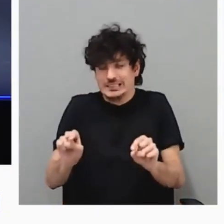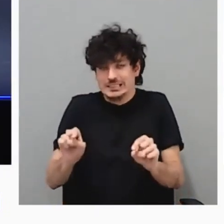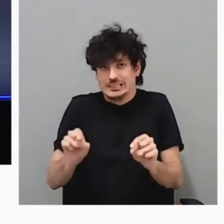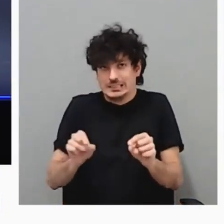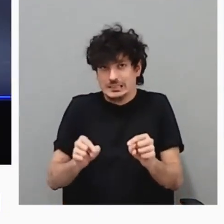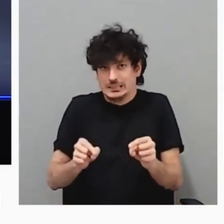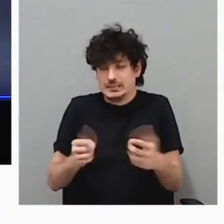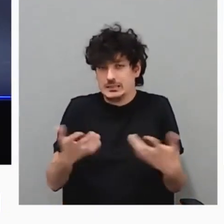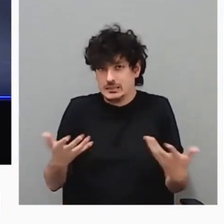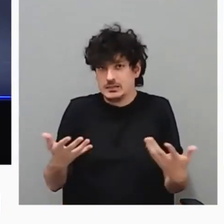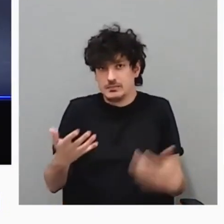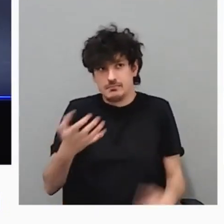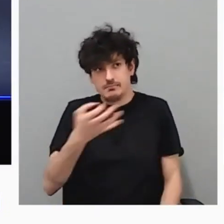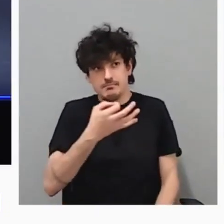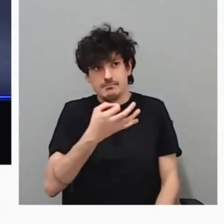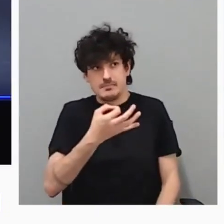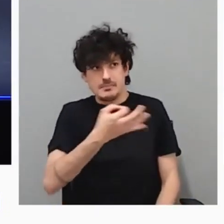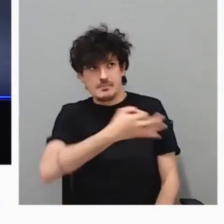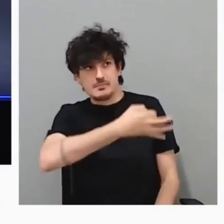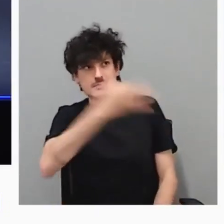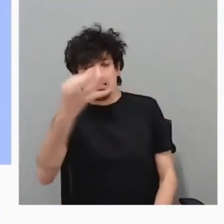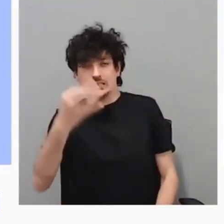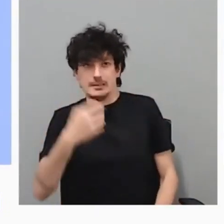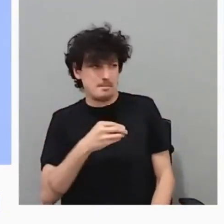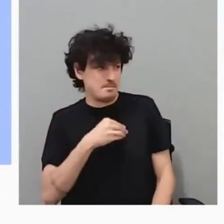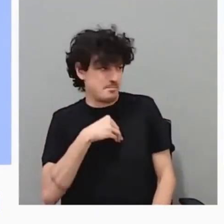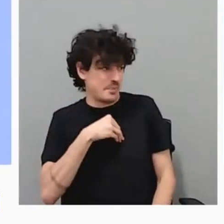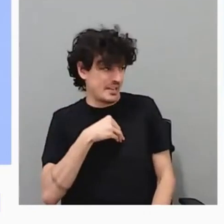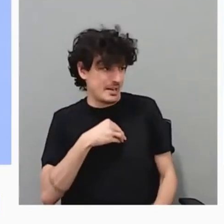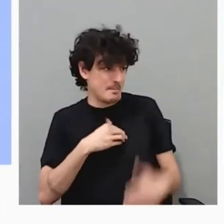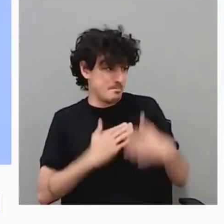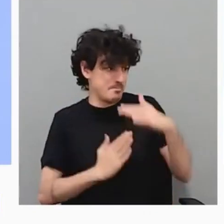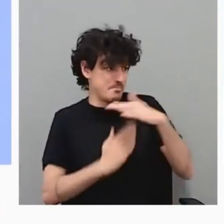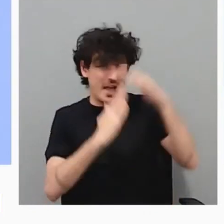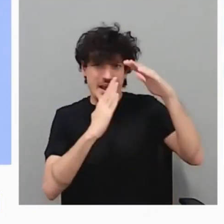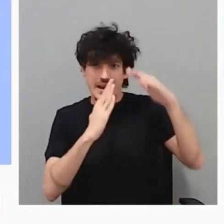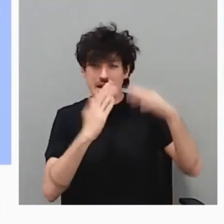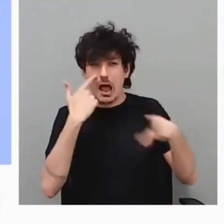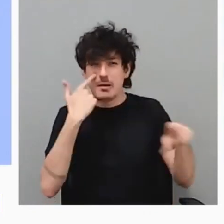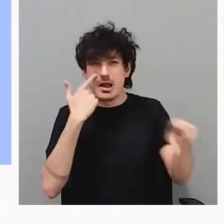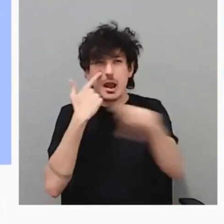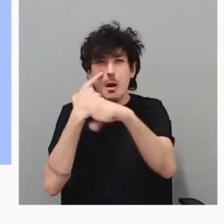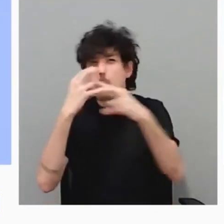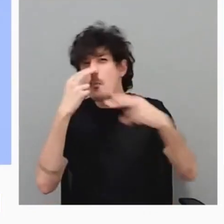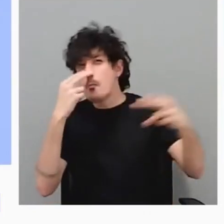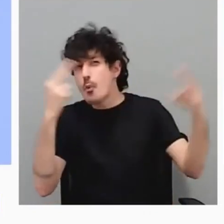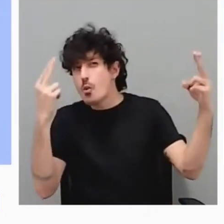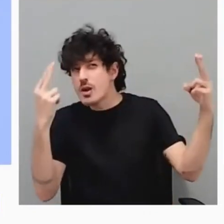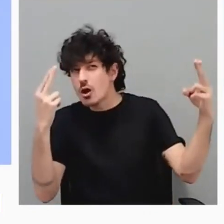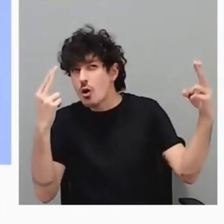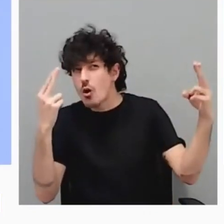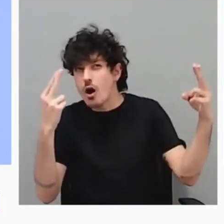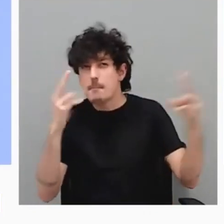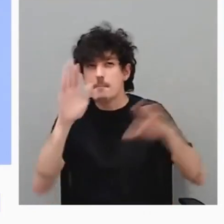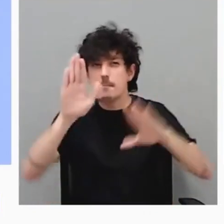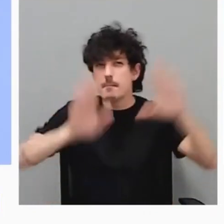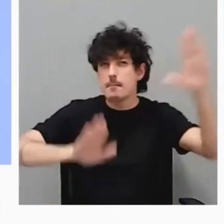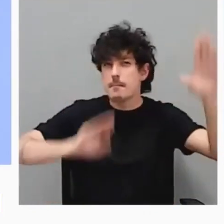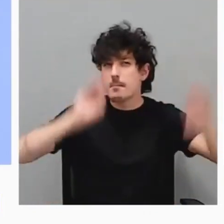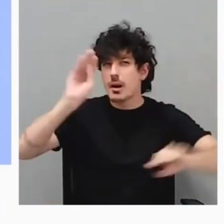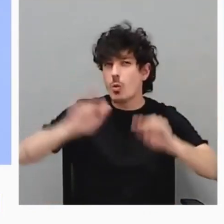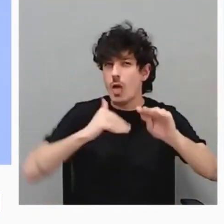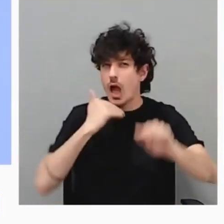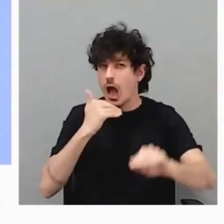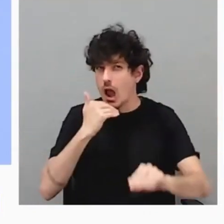Me da pena dejarlo aquí un momento, que nos quedan 8 minutos y simplemente quiero ver si en el público hay alguna pregunta y si no continuamos con la conversación porque